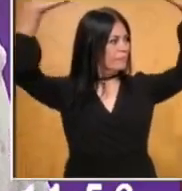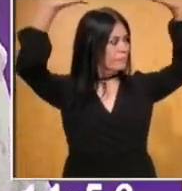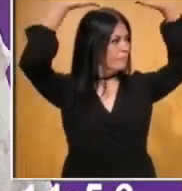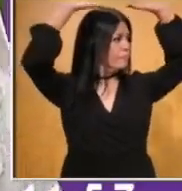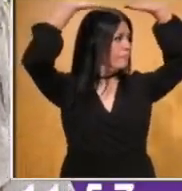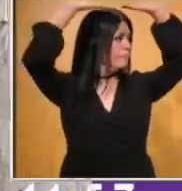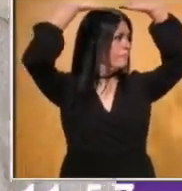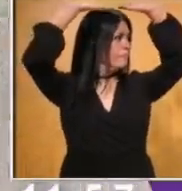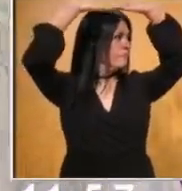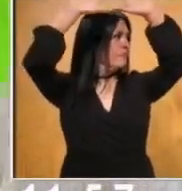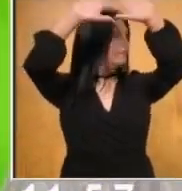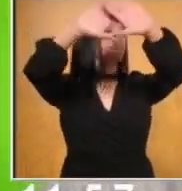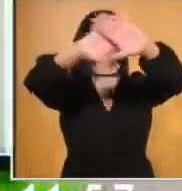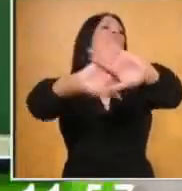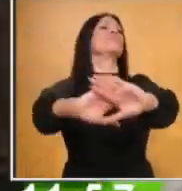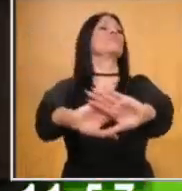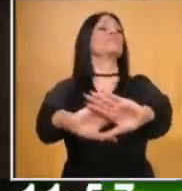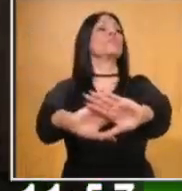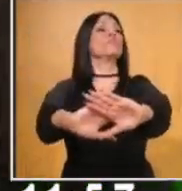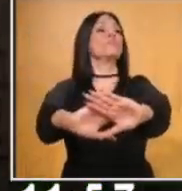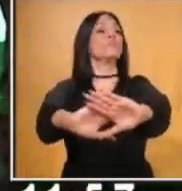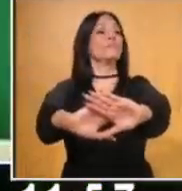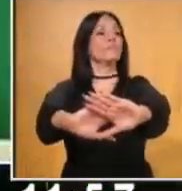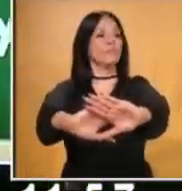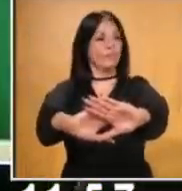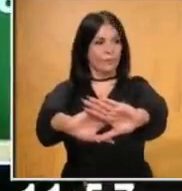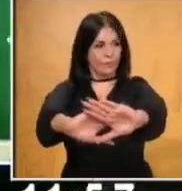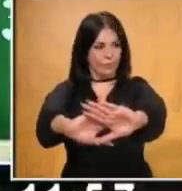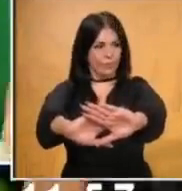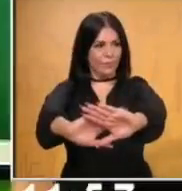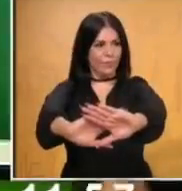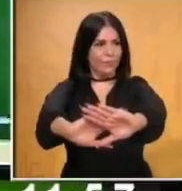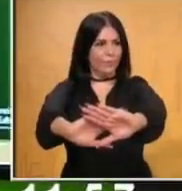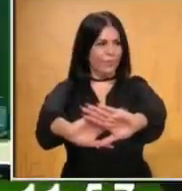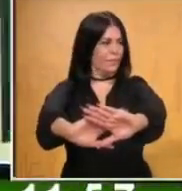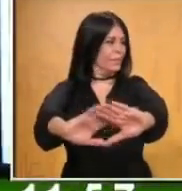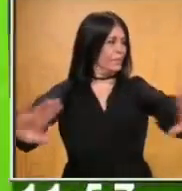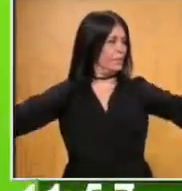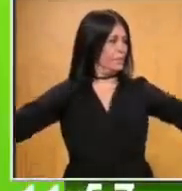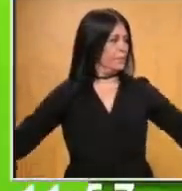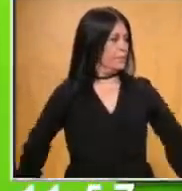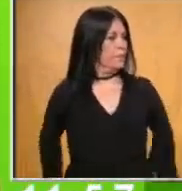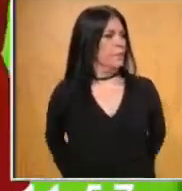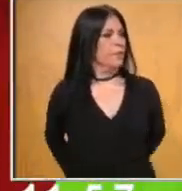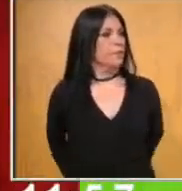Ahí estiramos. Eso es. Bracitos atrás.